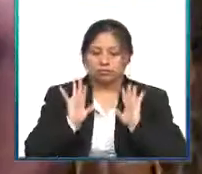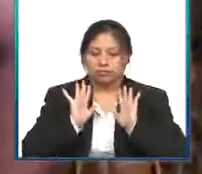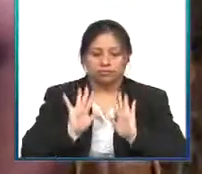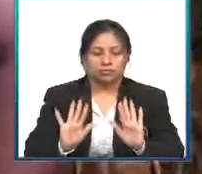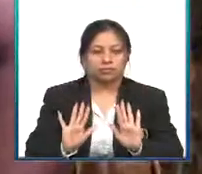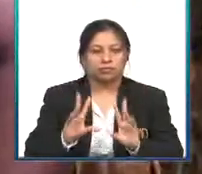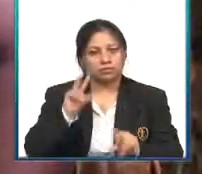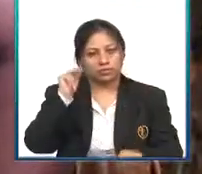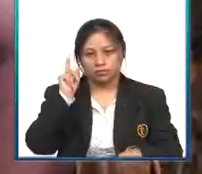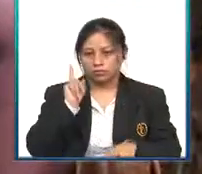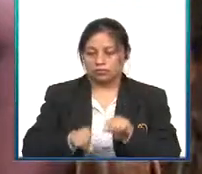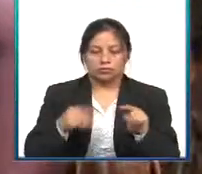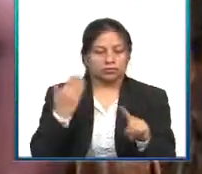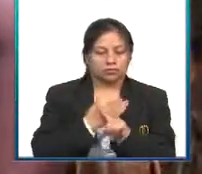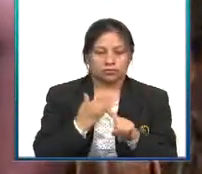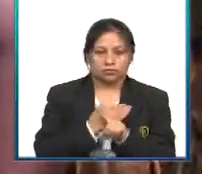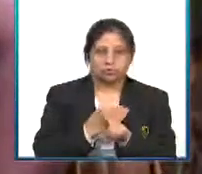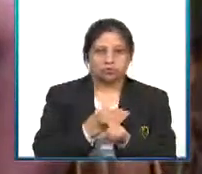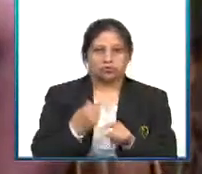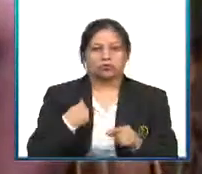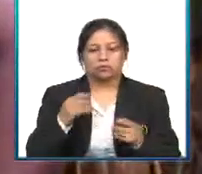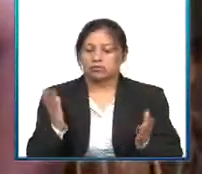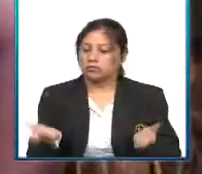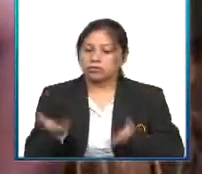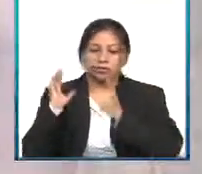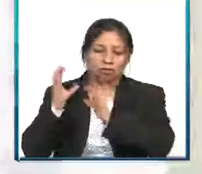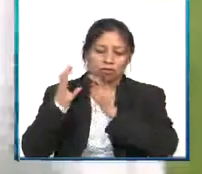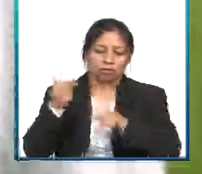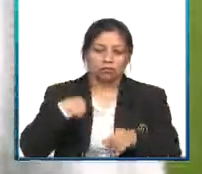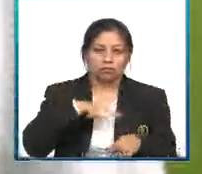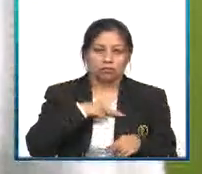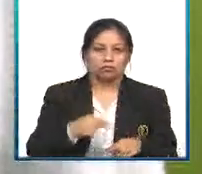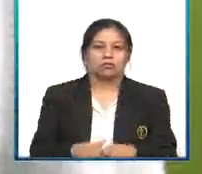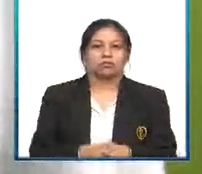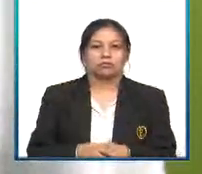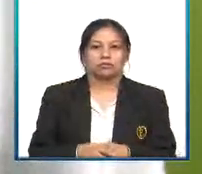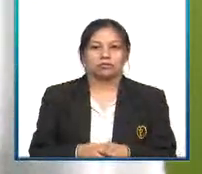detenerlas, para no afectarnos aquí en nuestras producciones de nosotros.